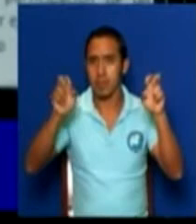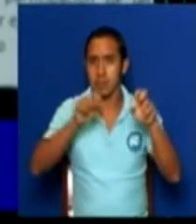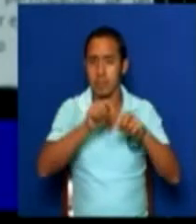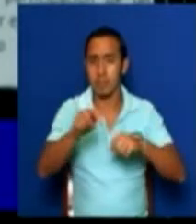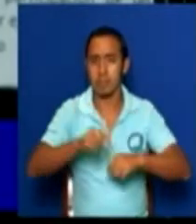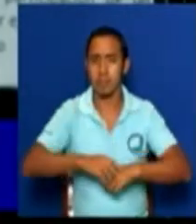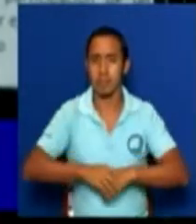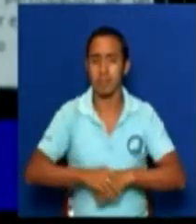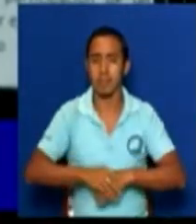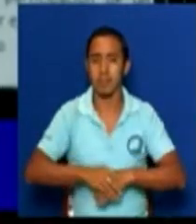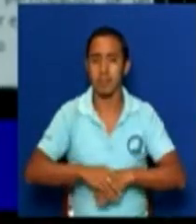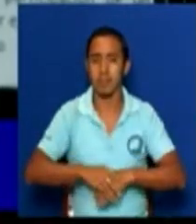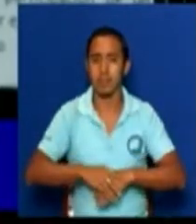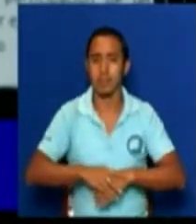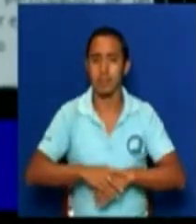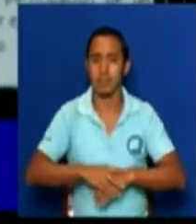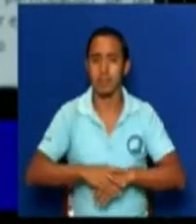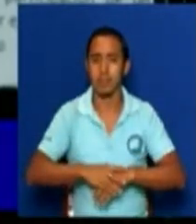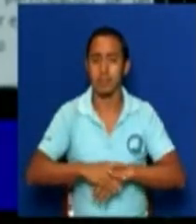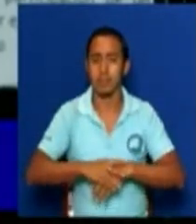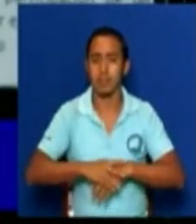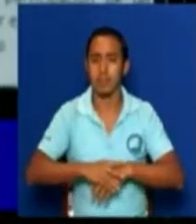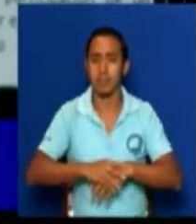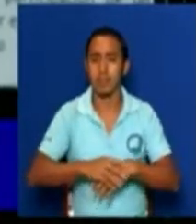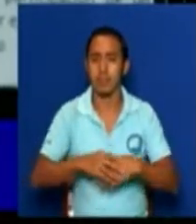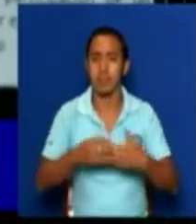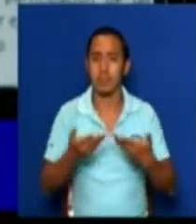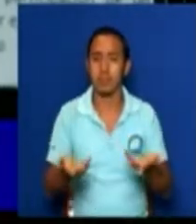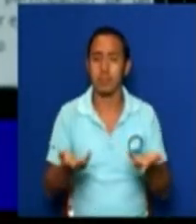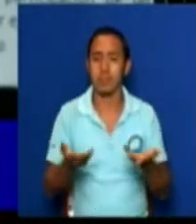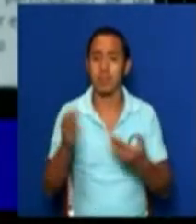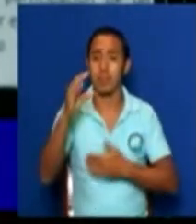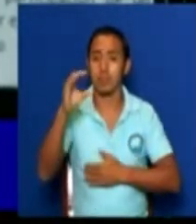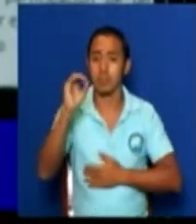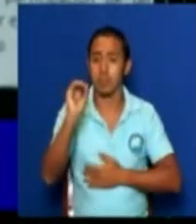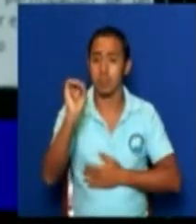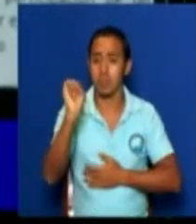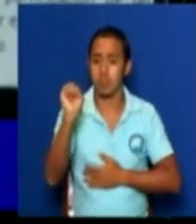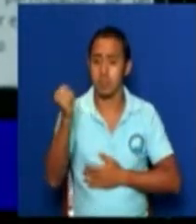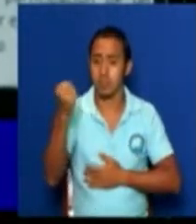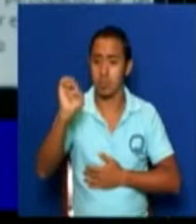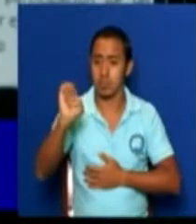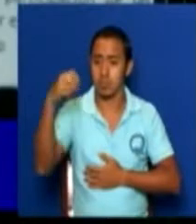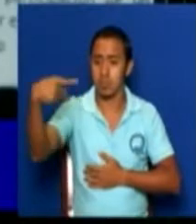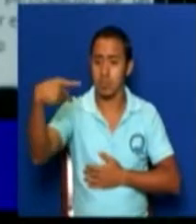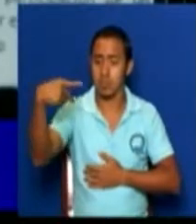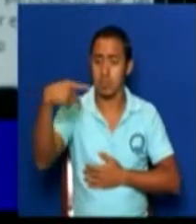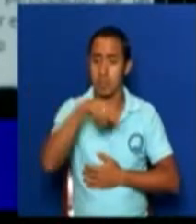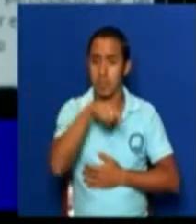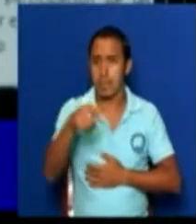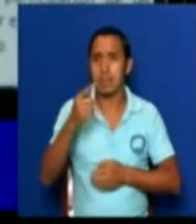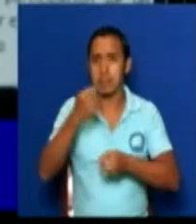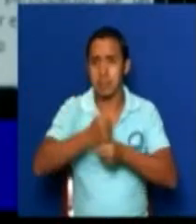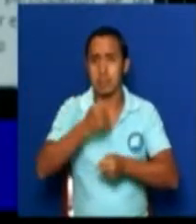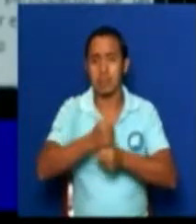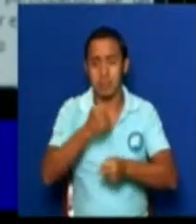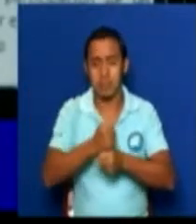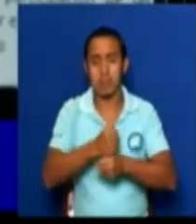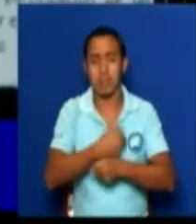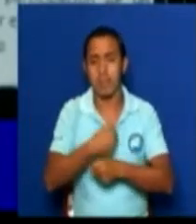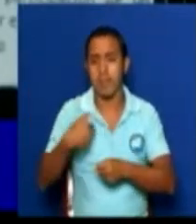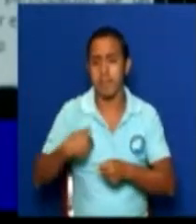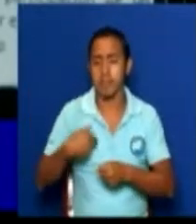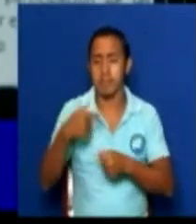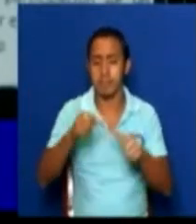también. De hecho, COSEP tiene también todo un trabajo realizado y que